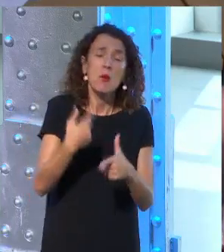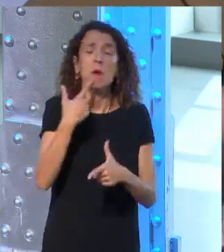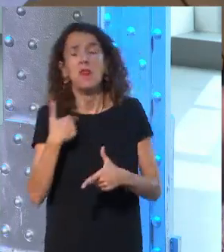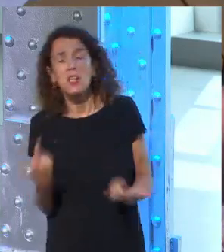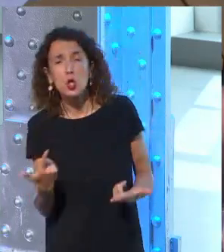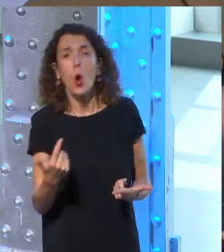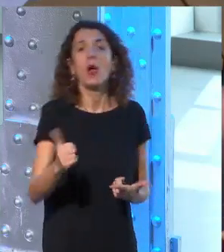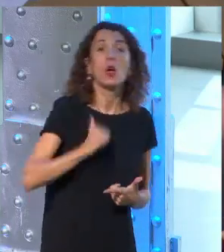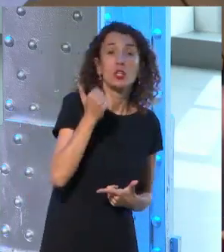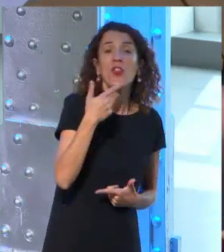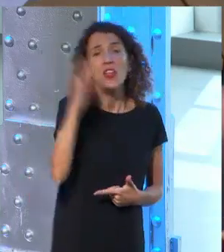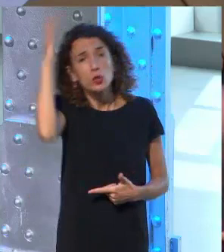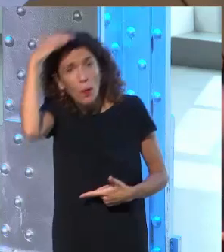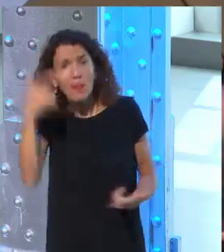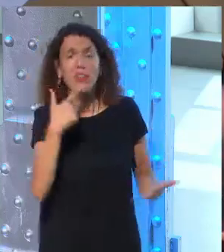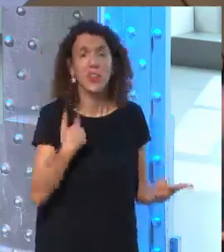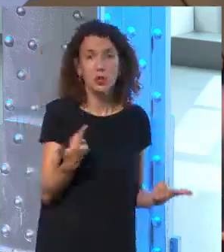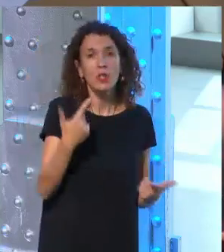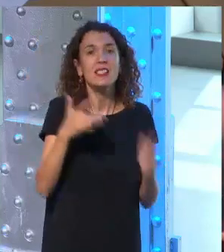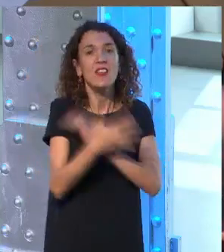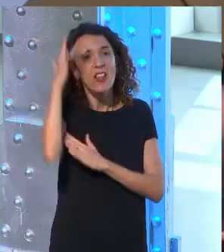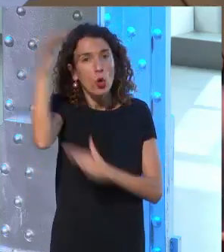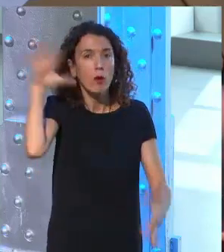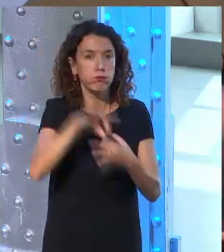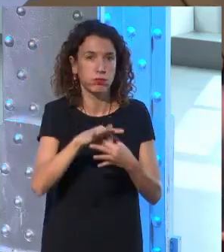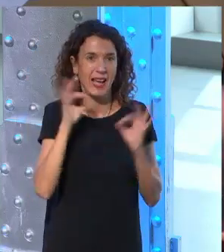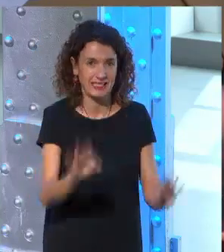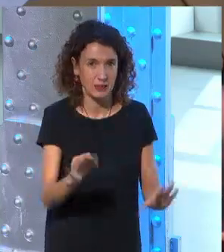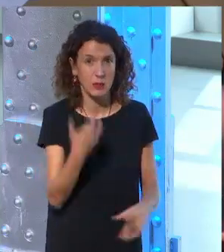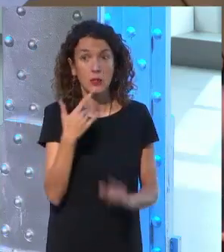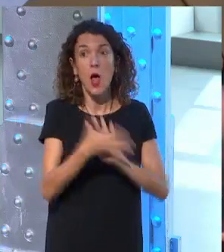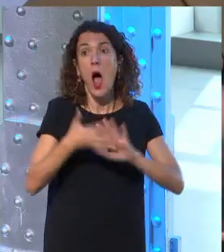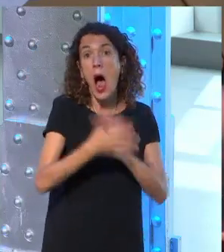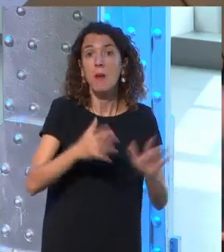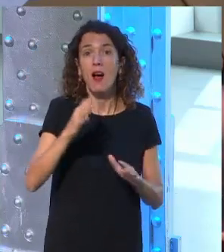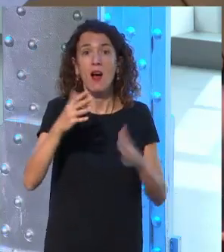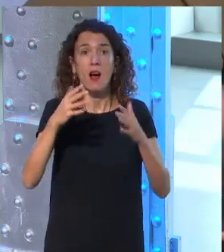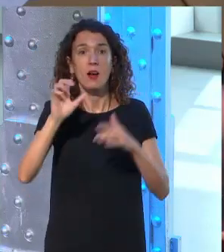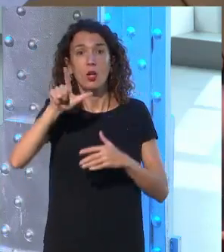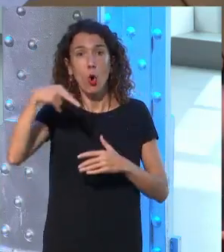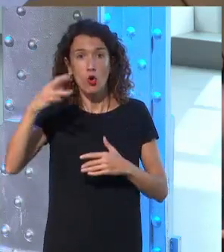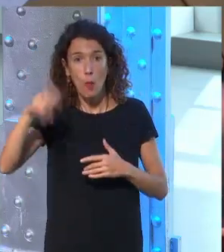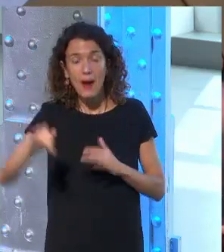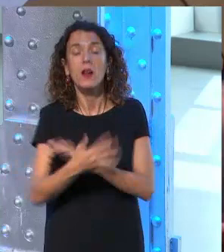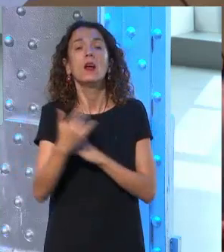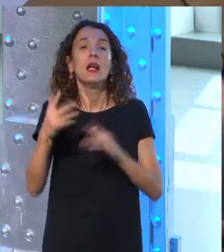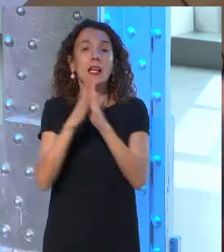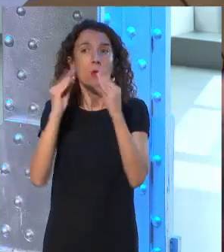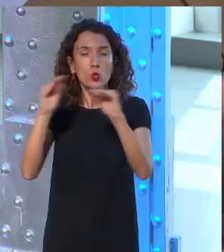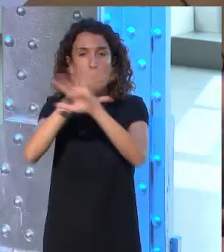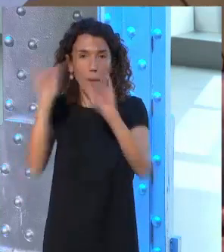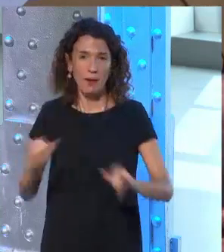no es casualidad que Donald Trump diga no sé qué, eso es ideológico. Y si lees a Barry Commoner en su libro En paz con el planeta, donde